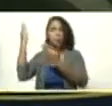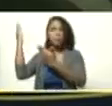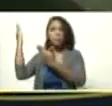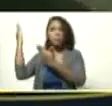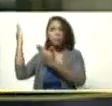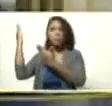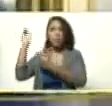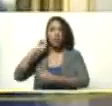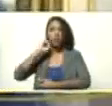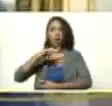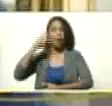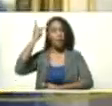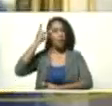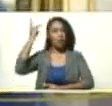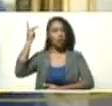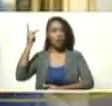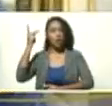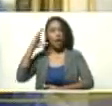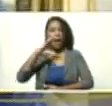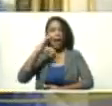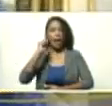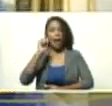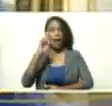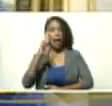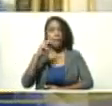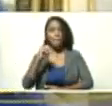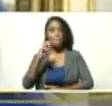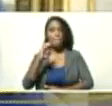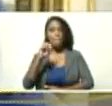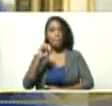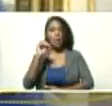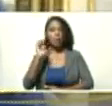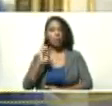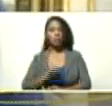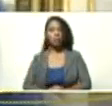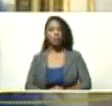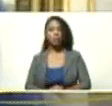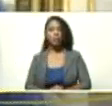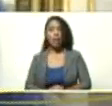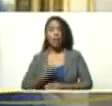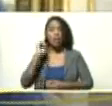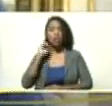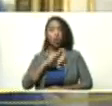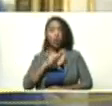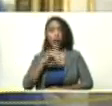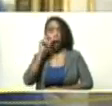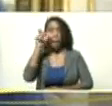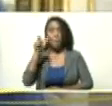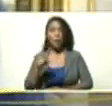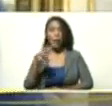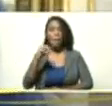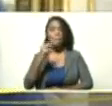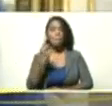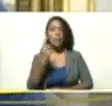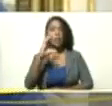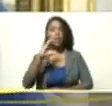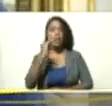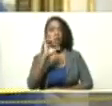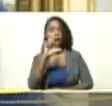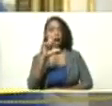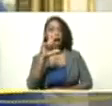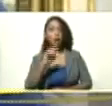historiadora y filósofa Carmen Bohórquez. El historiador Marcial Ramos Guedes.